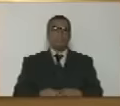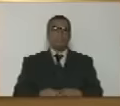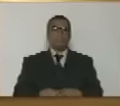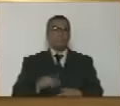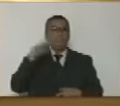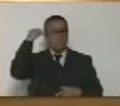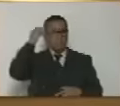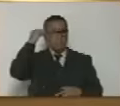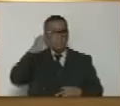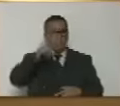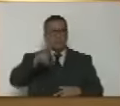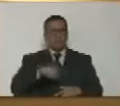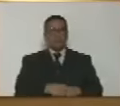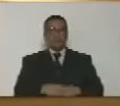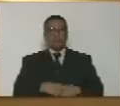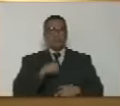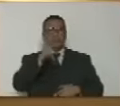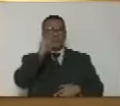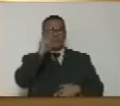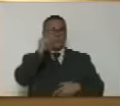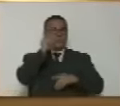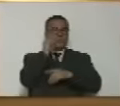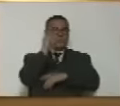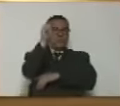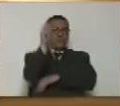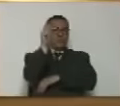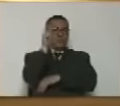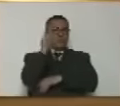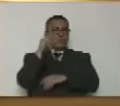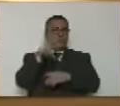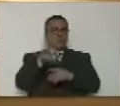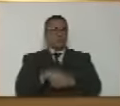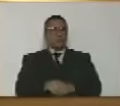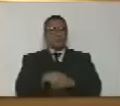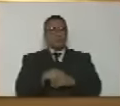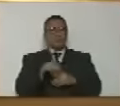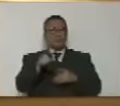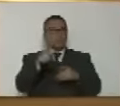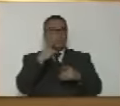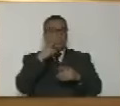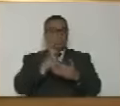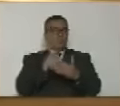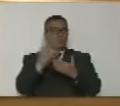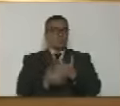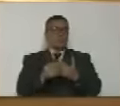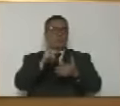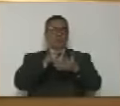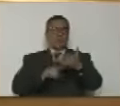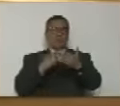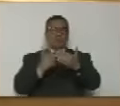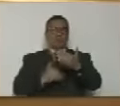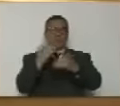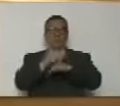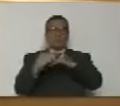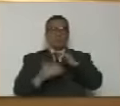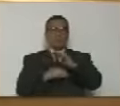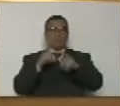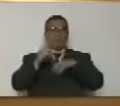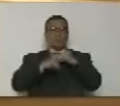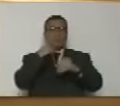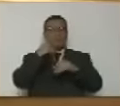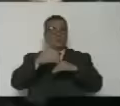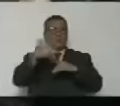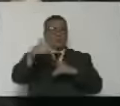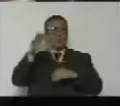En consideración, las honorables diputadas y los honorables diputados que tengan a favor del proyecto de acta leído por el subsecretario, sírvase a manifestarlo con la